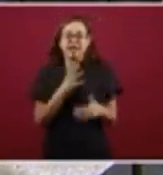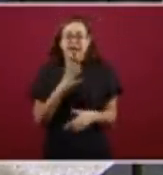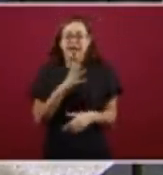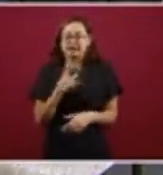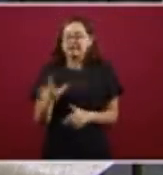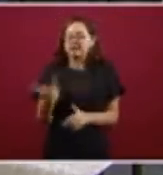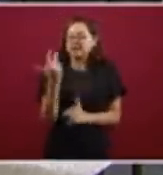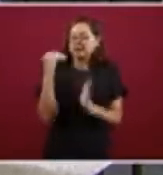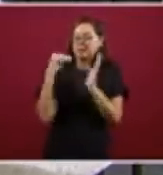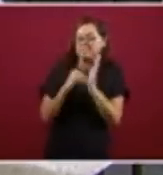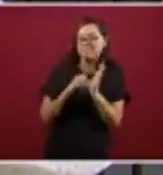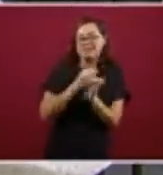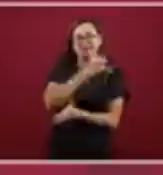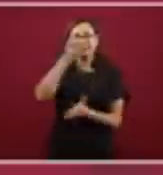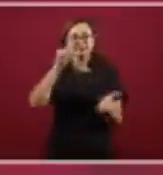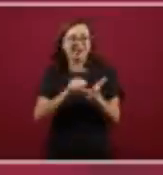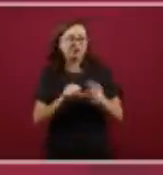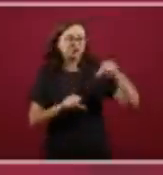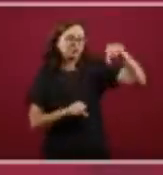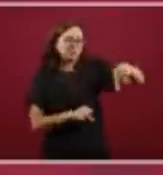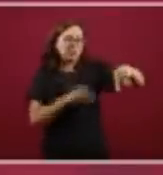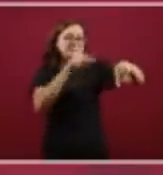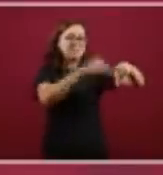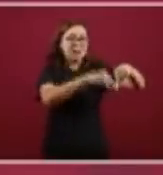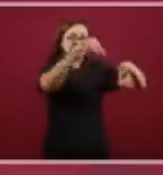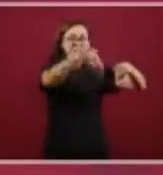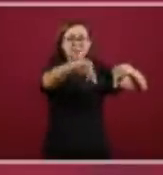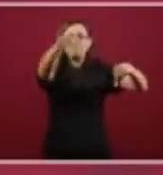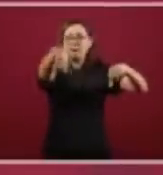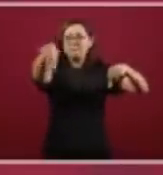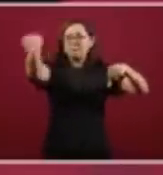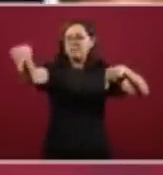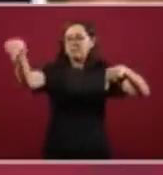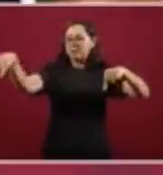13,000 centros integradores más